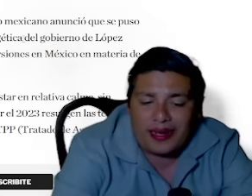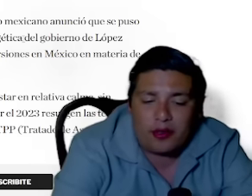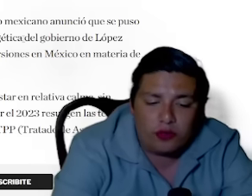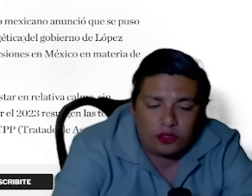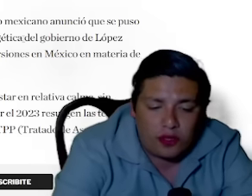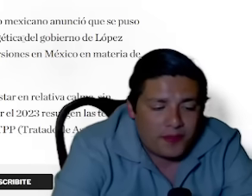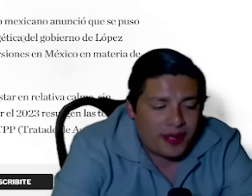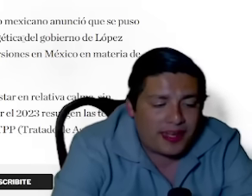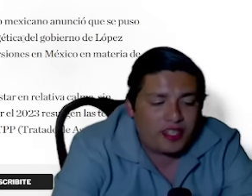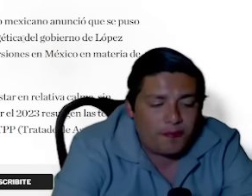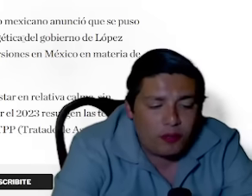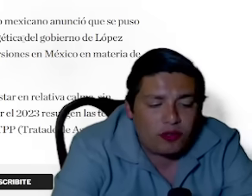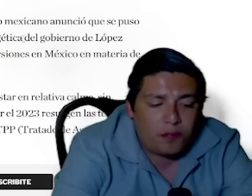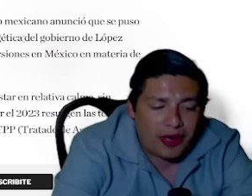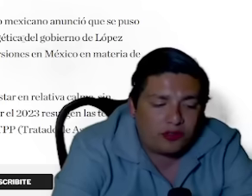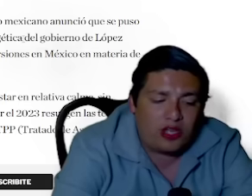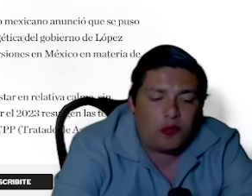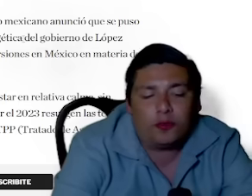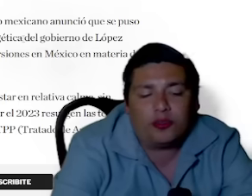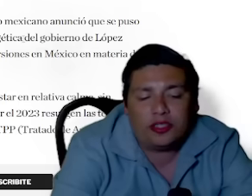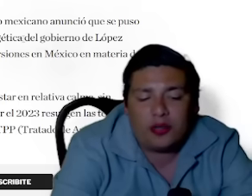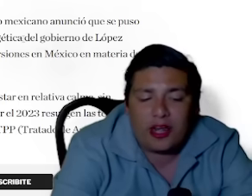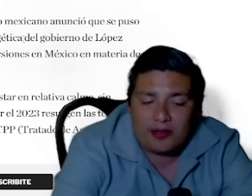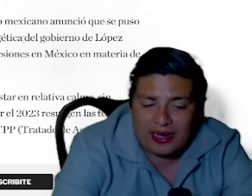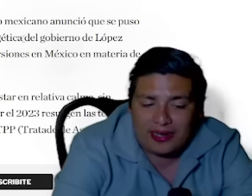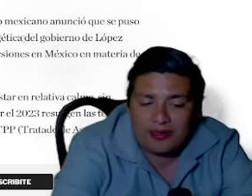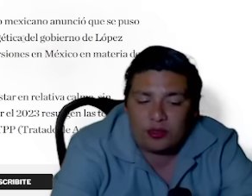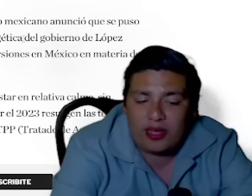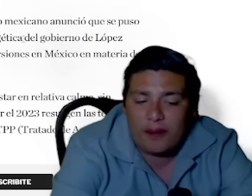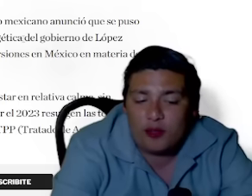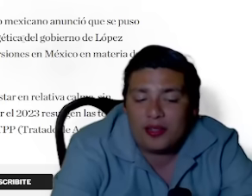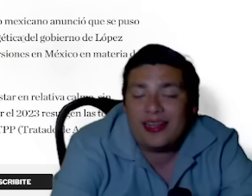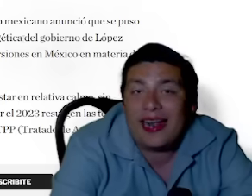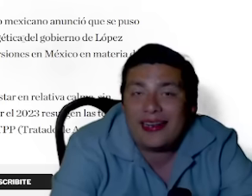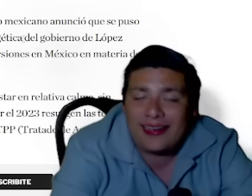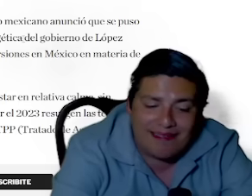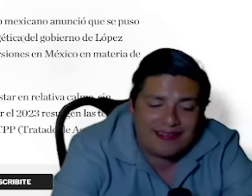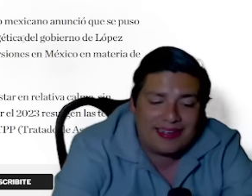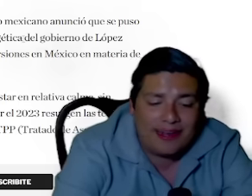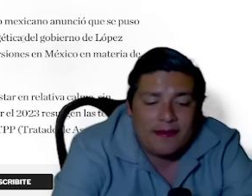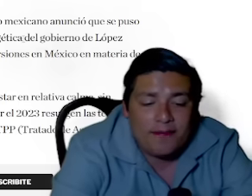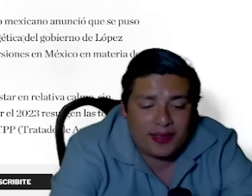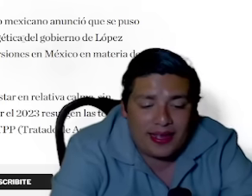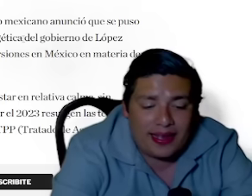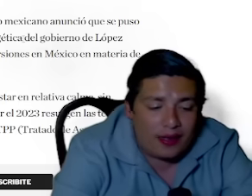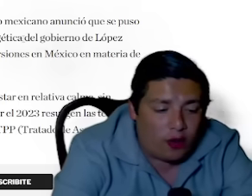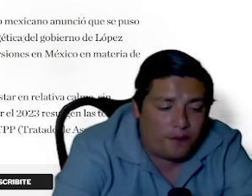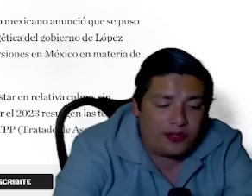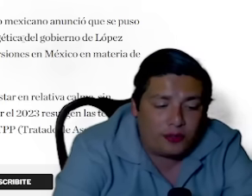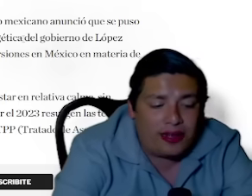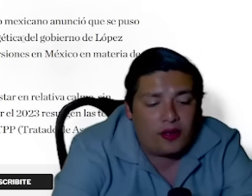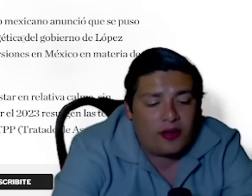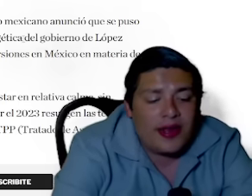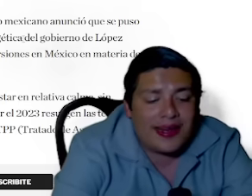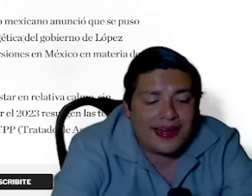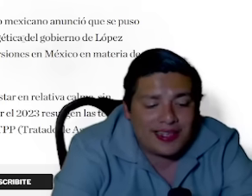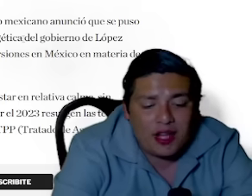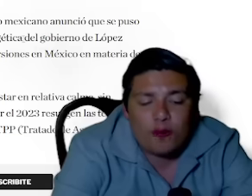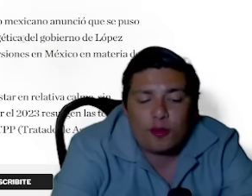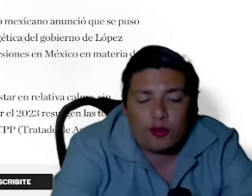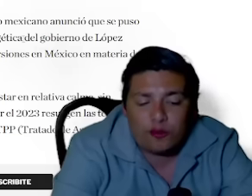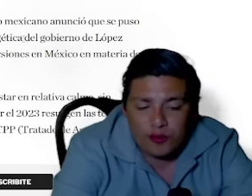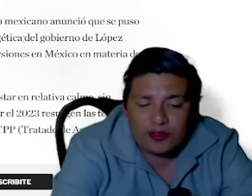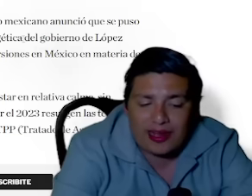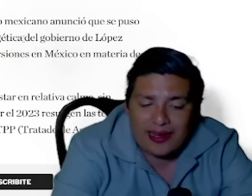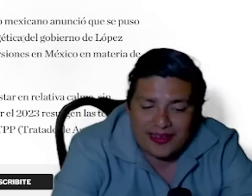el gobierno mexicano anunció que se puso pausa un proceso de arbitraje contra la política energética de López Obrador